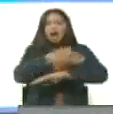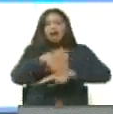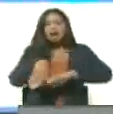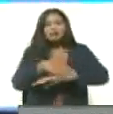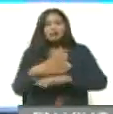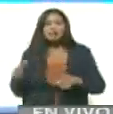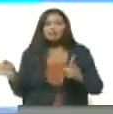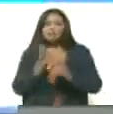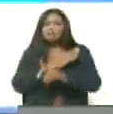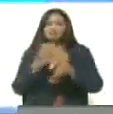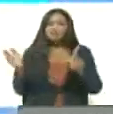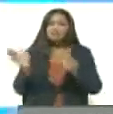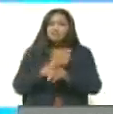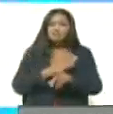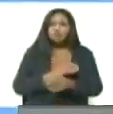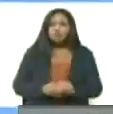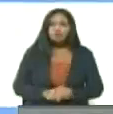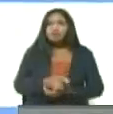violencia,